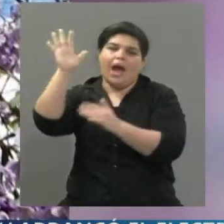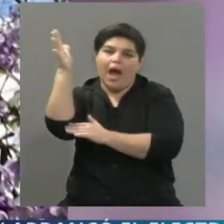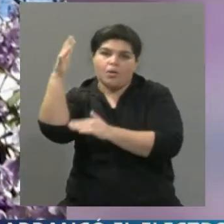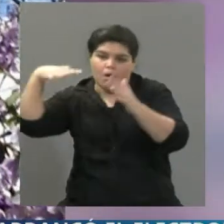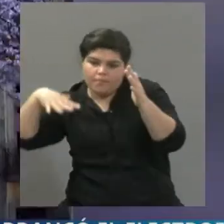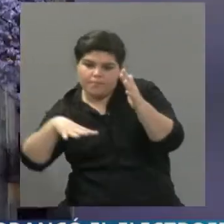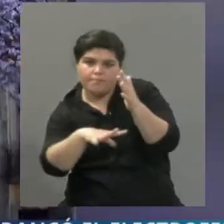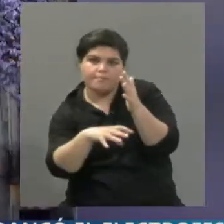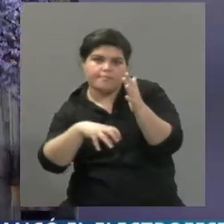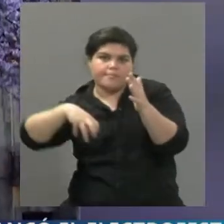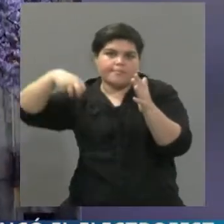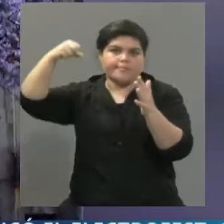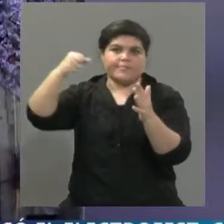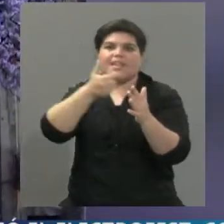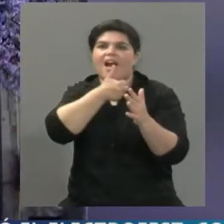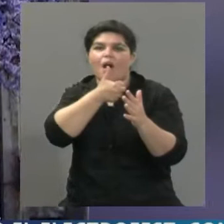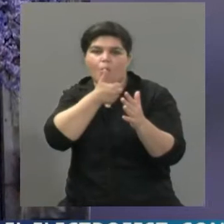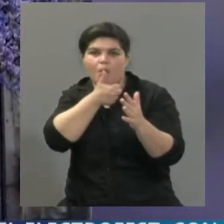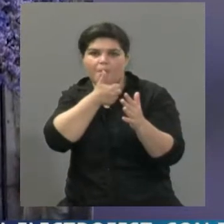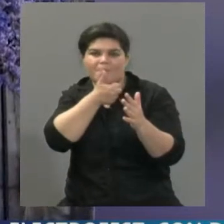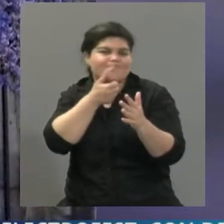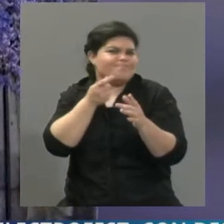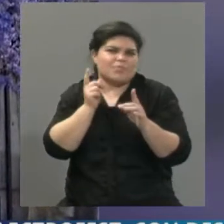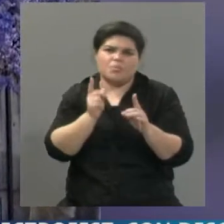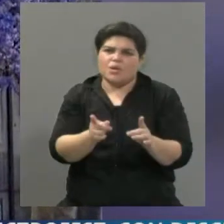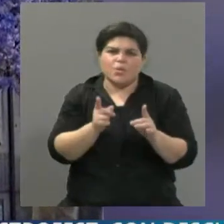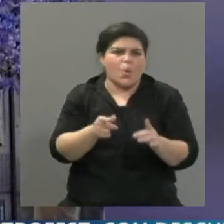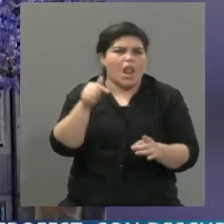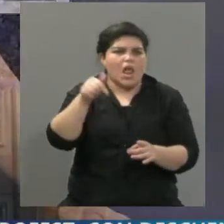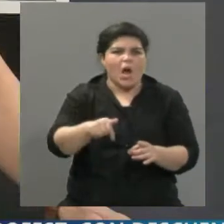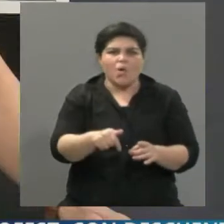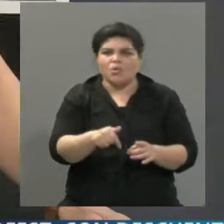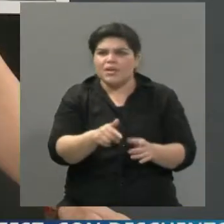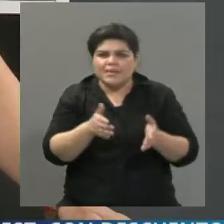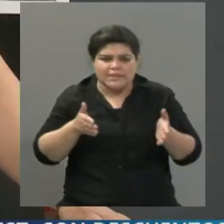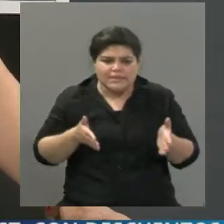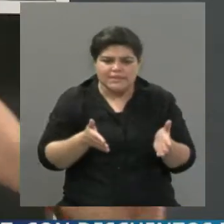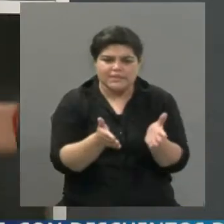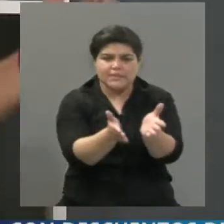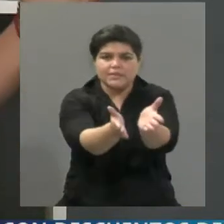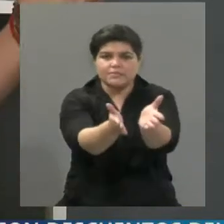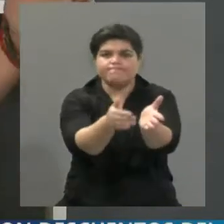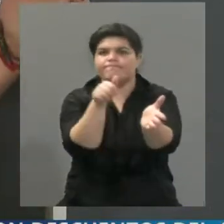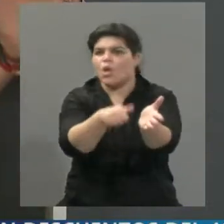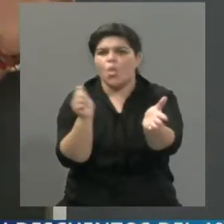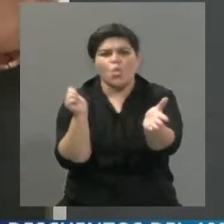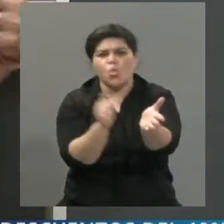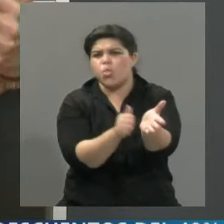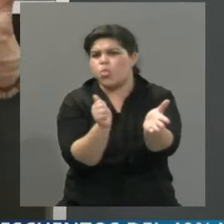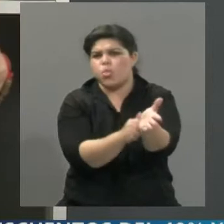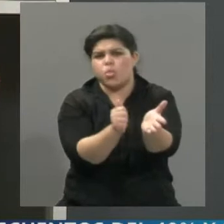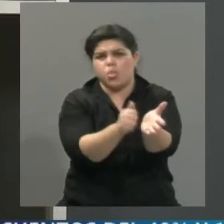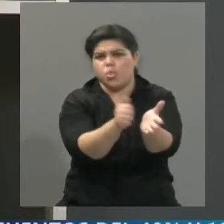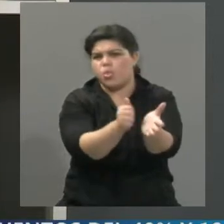la Secretaría de Ambiente, pero se siguen haciendo las acequias así. O sea que no hay un trabajo mancomunado entre, el área